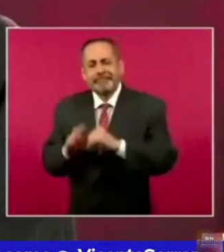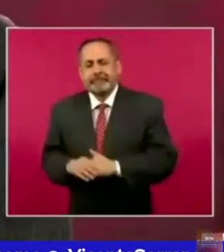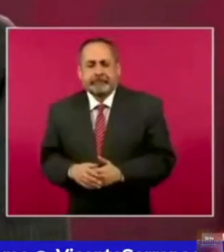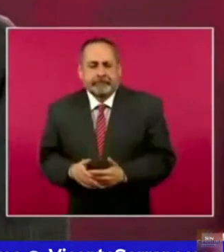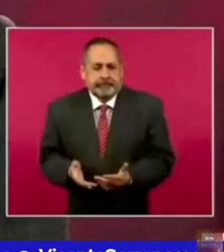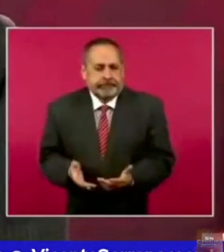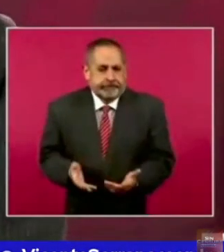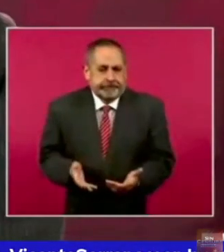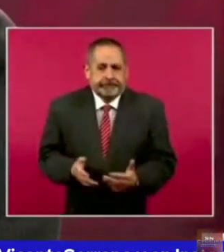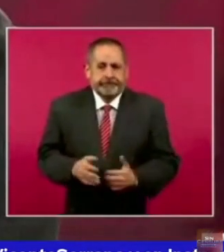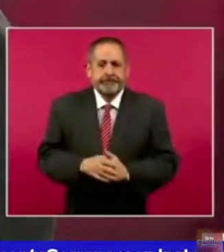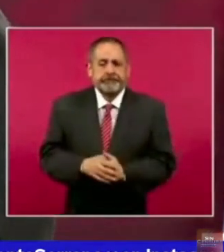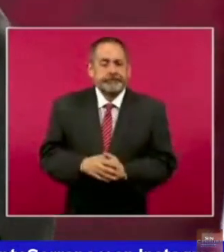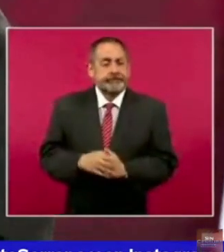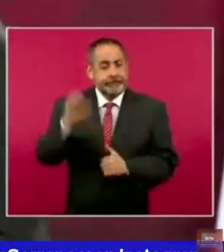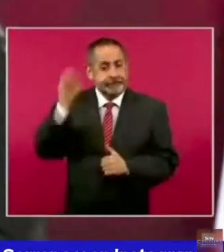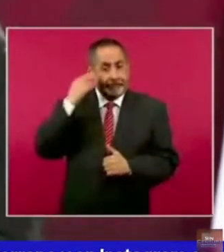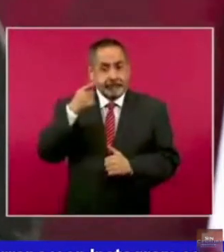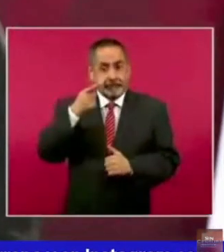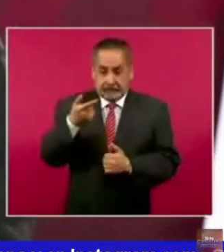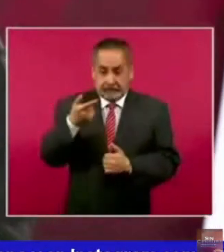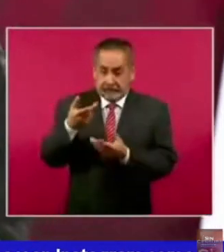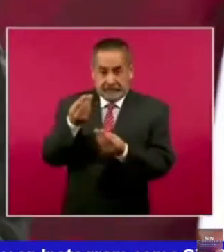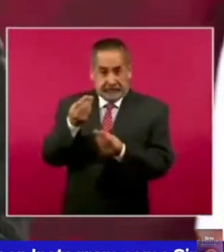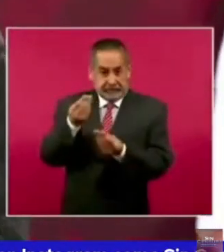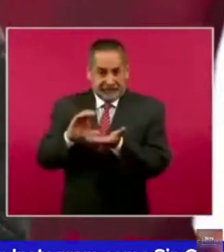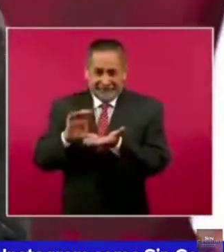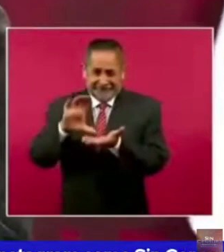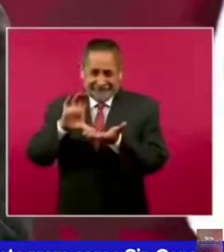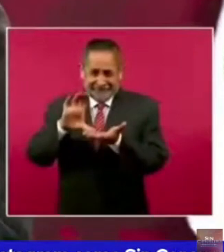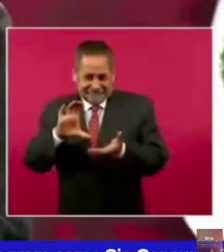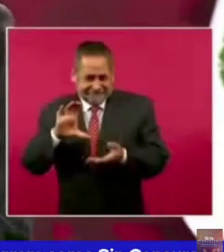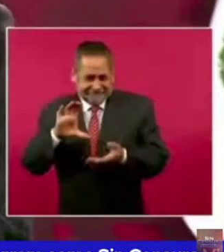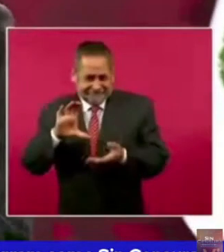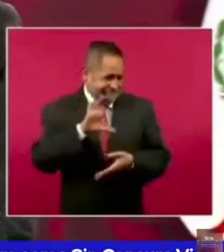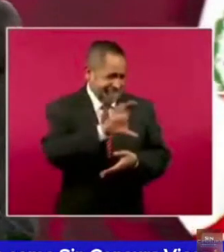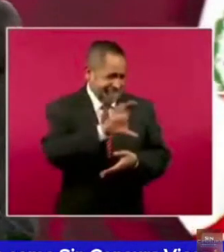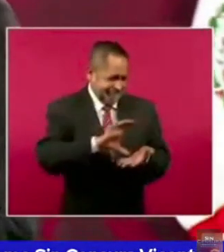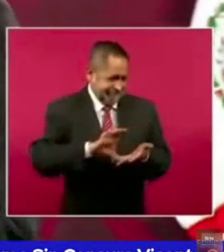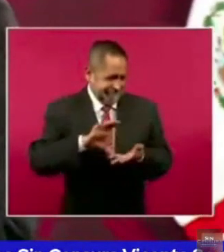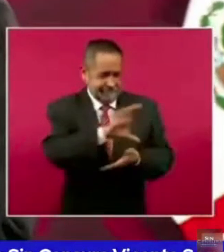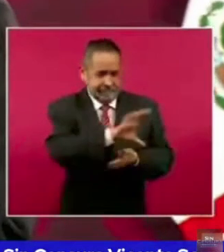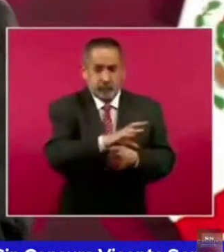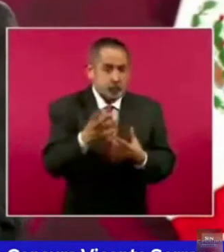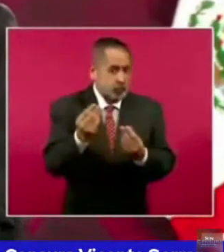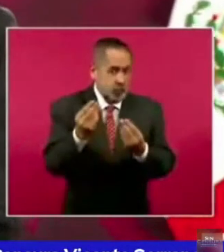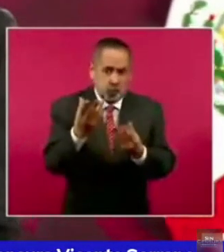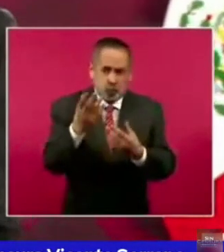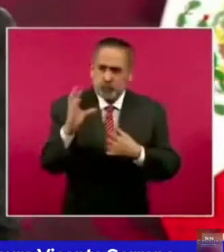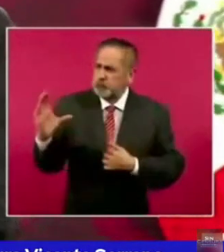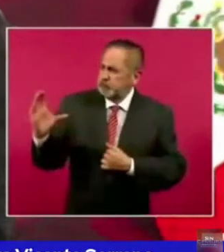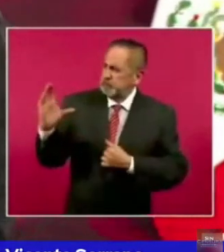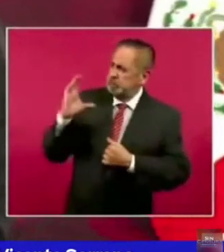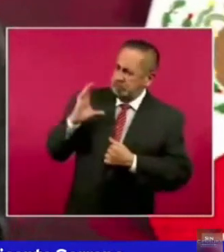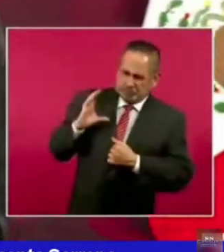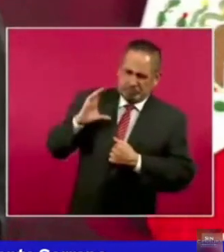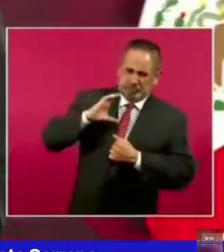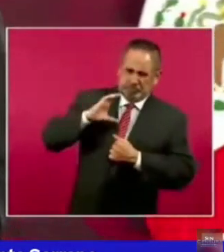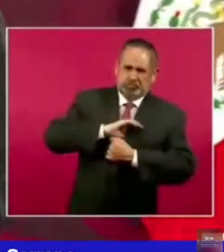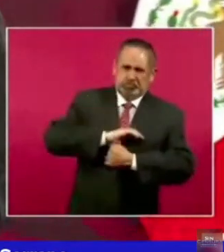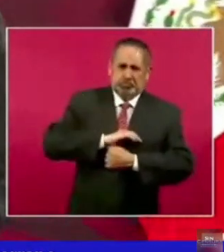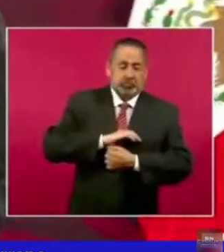No solo recibían muchísimo dinero, al grado de que